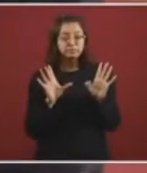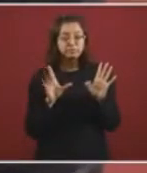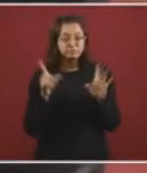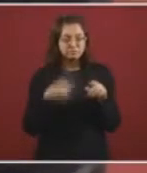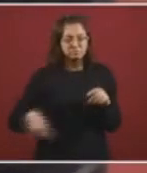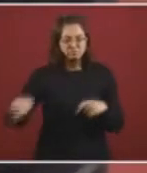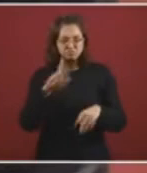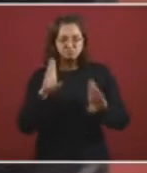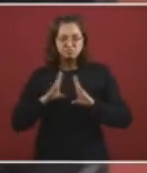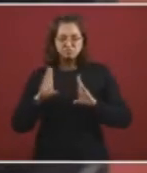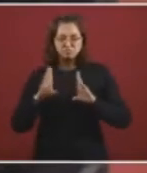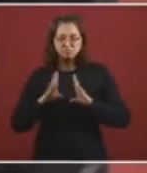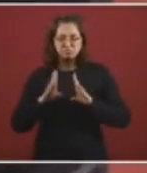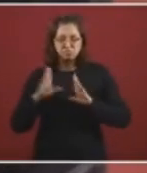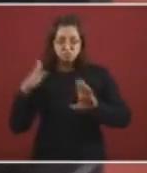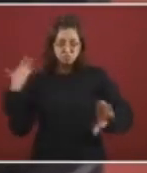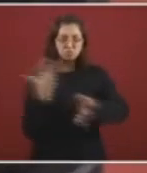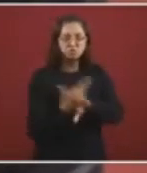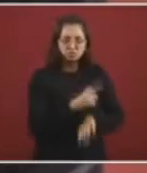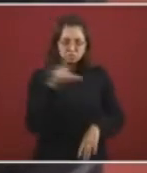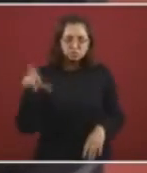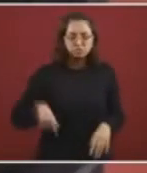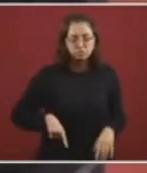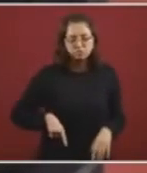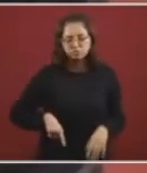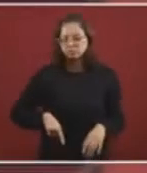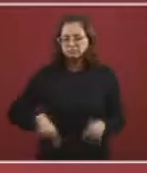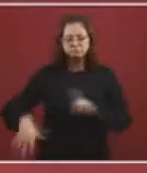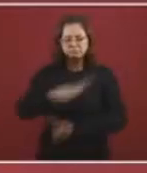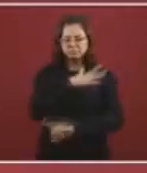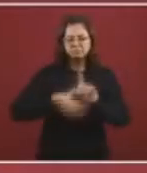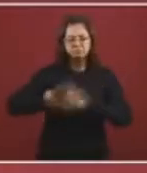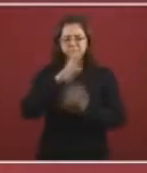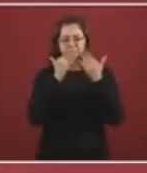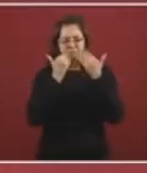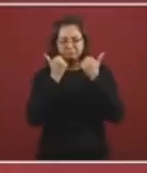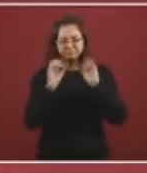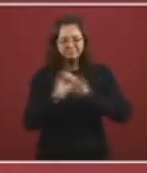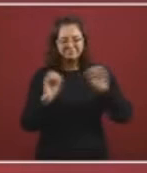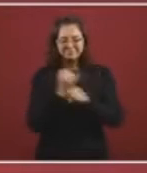dar un golpe de Estado. No existen condiciones, eso es lo que digo.